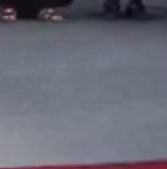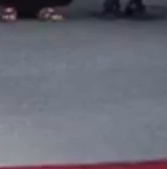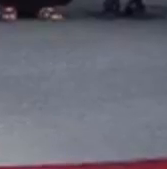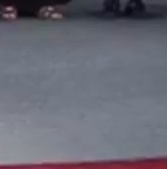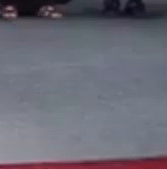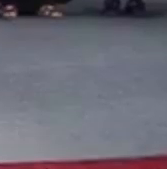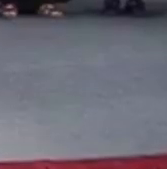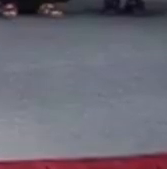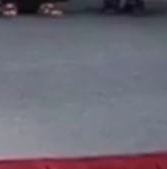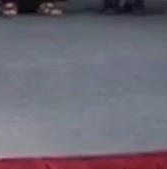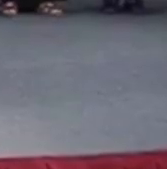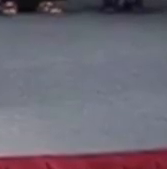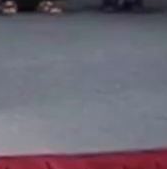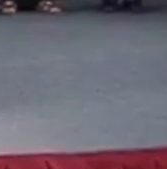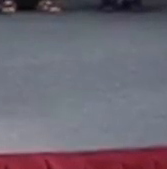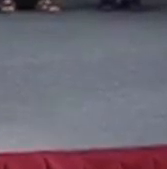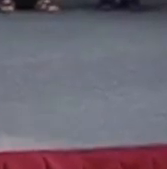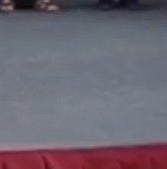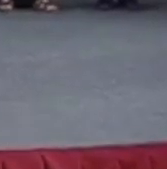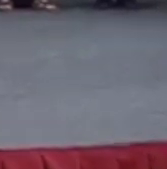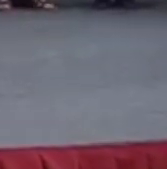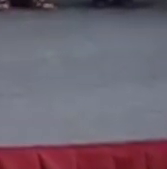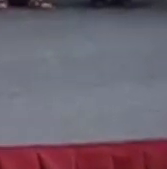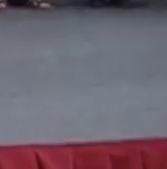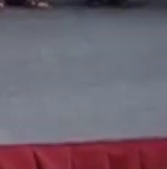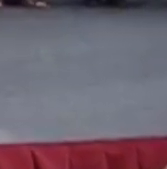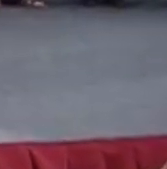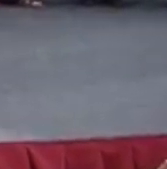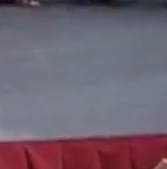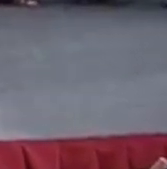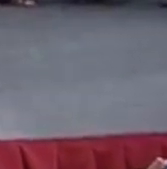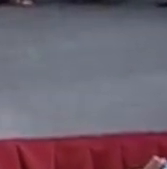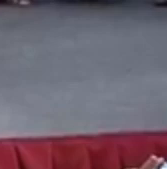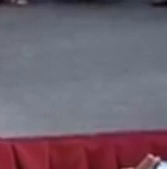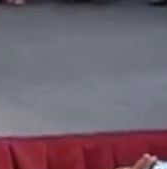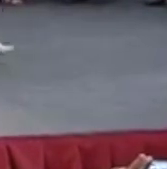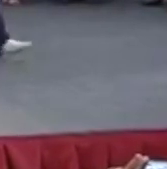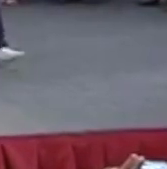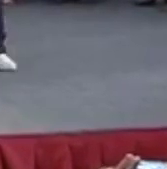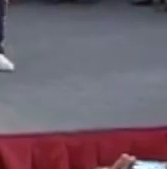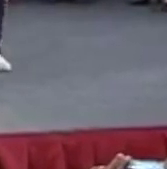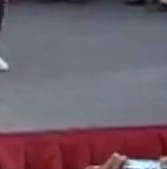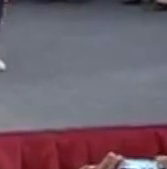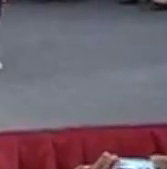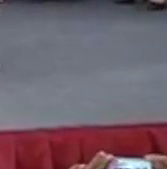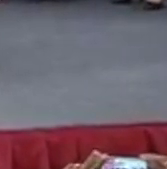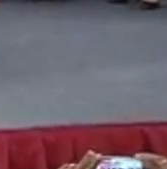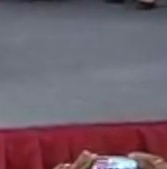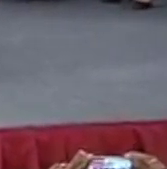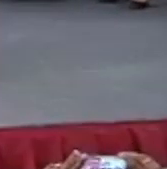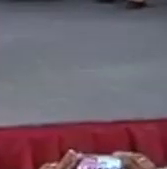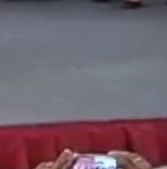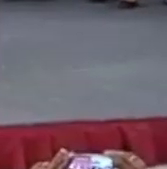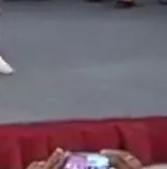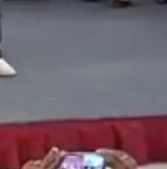mirándole su carita sabrán quién es.